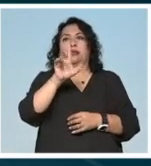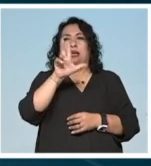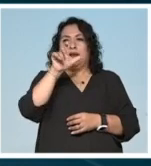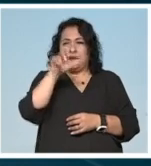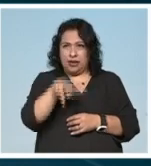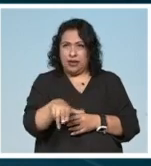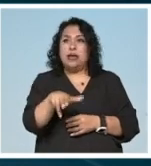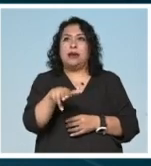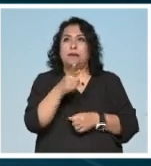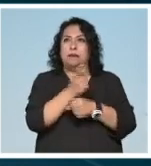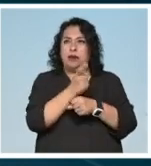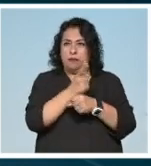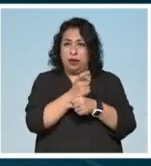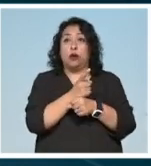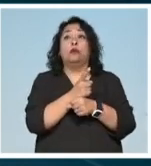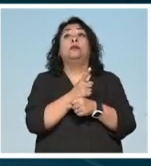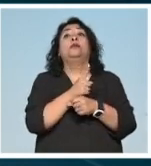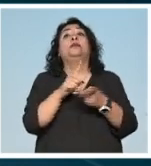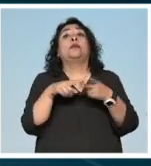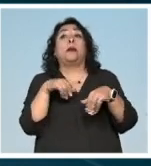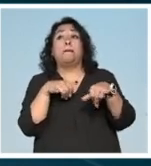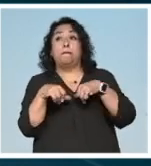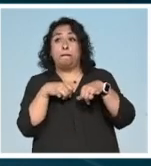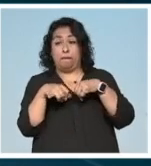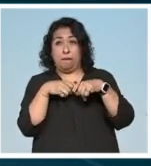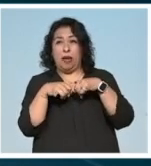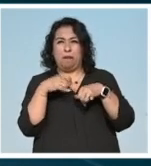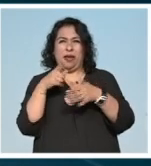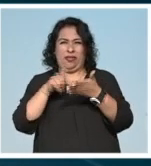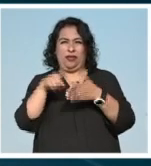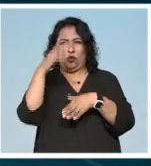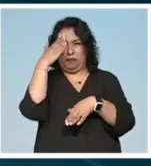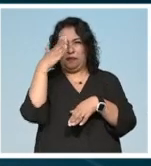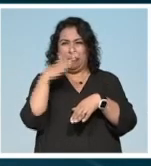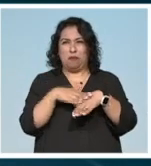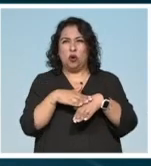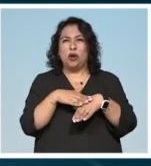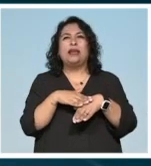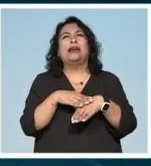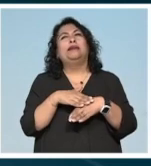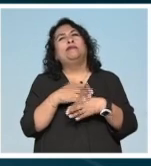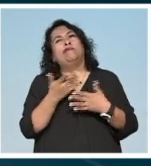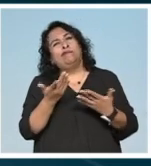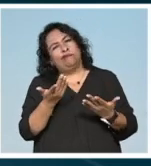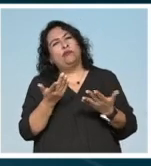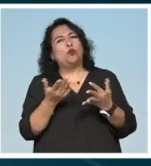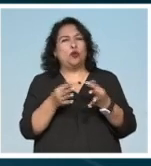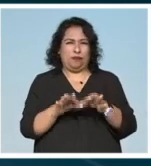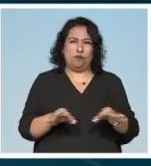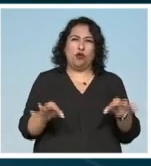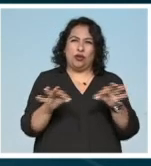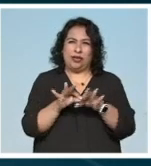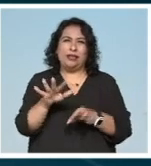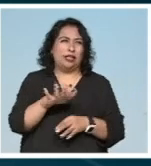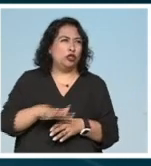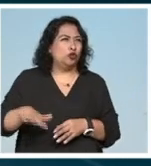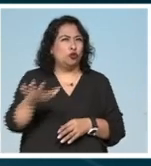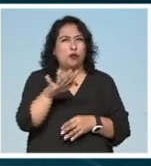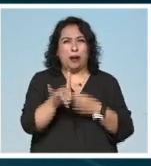EZLN va primero. Un mapa que teníamos en Memórica como un destacado de la zona